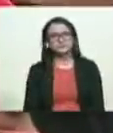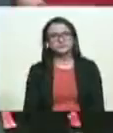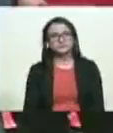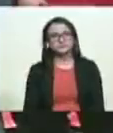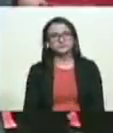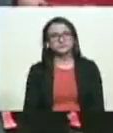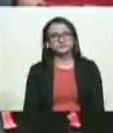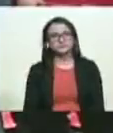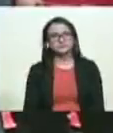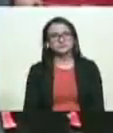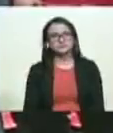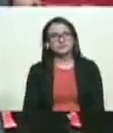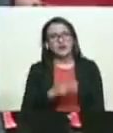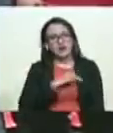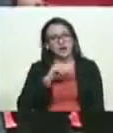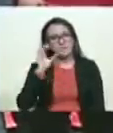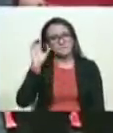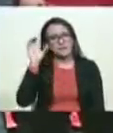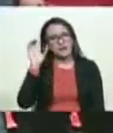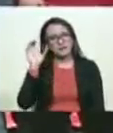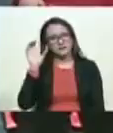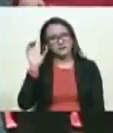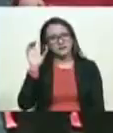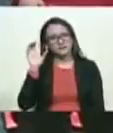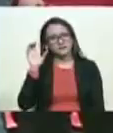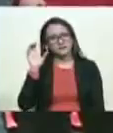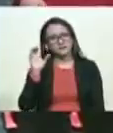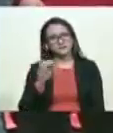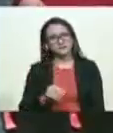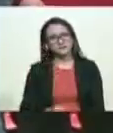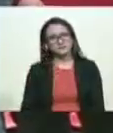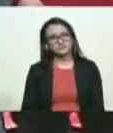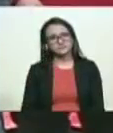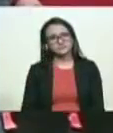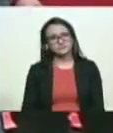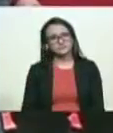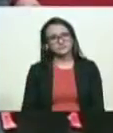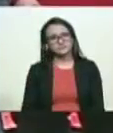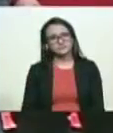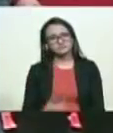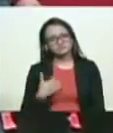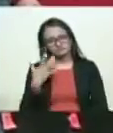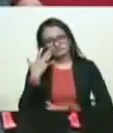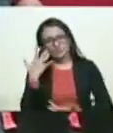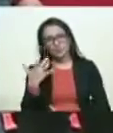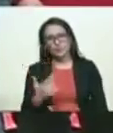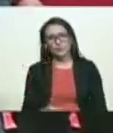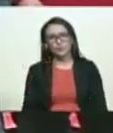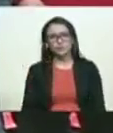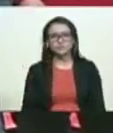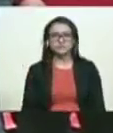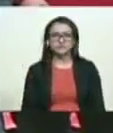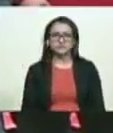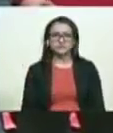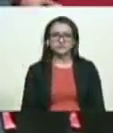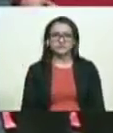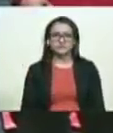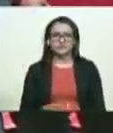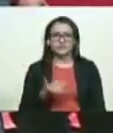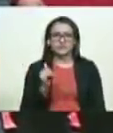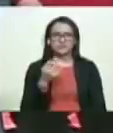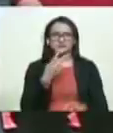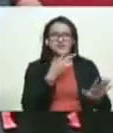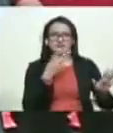si fue con el carné de la patria freddy bernal que descubrimos que habían